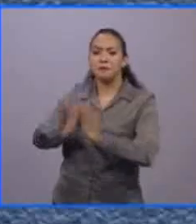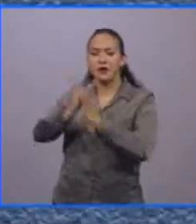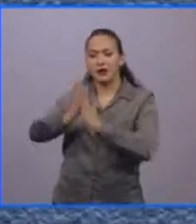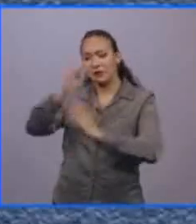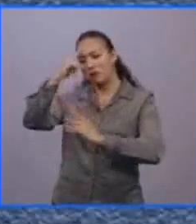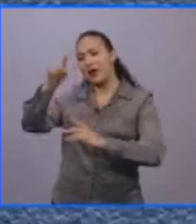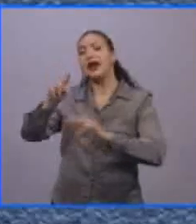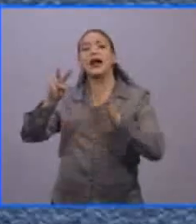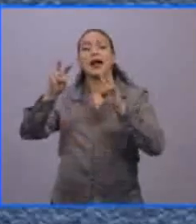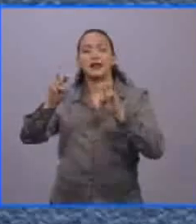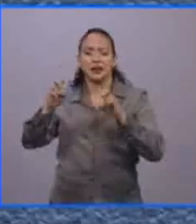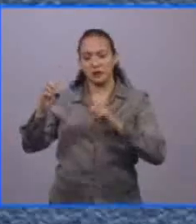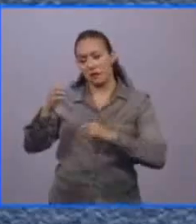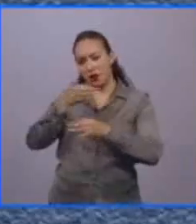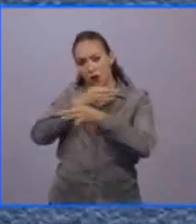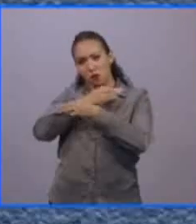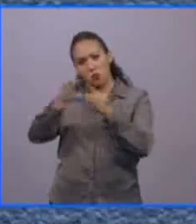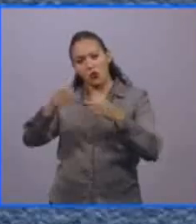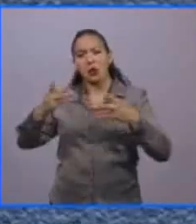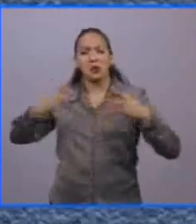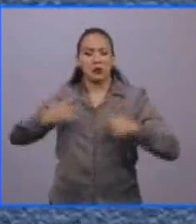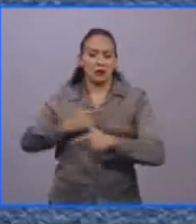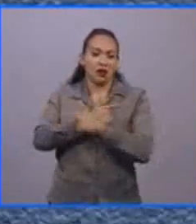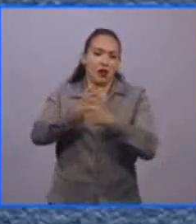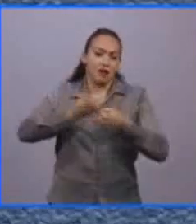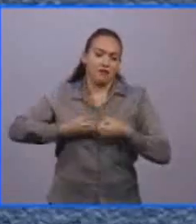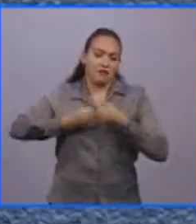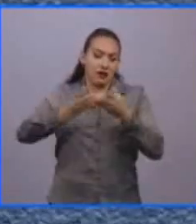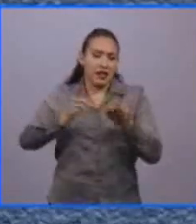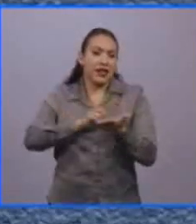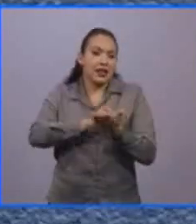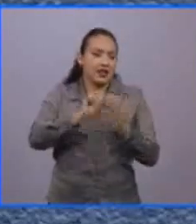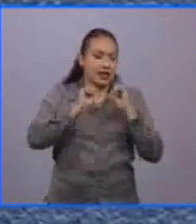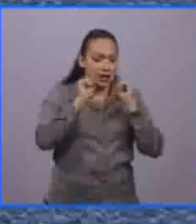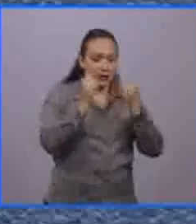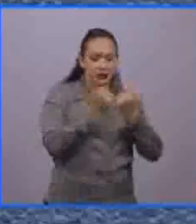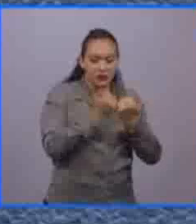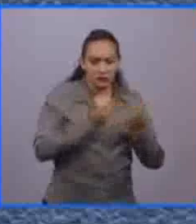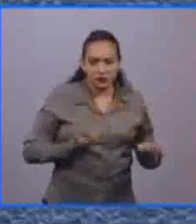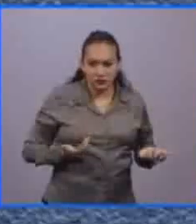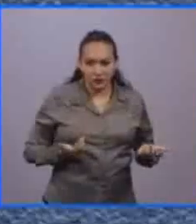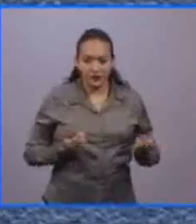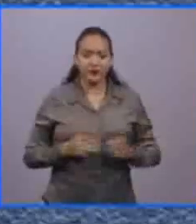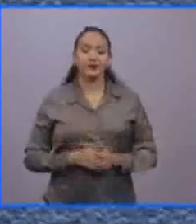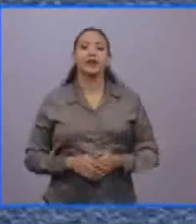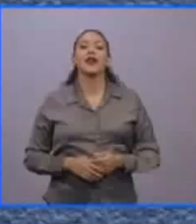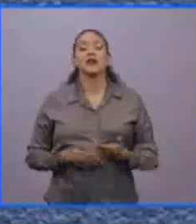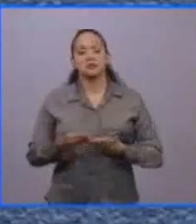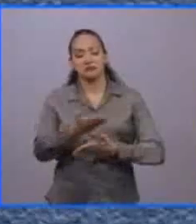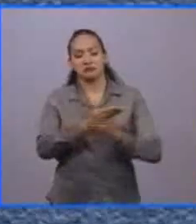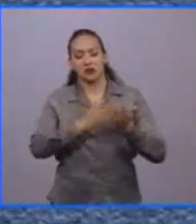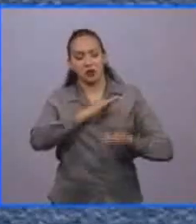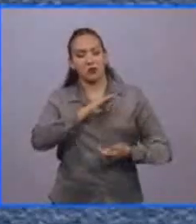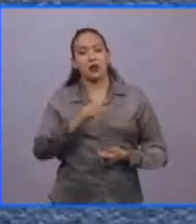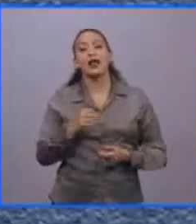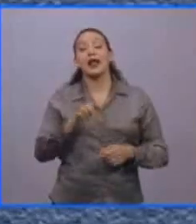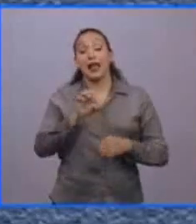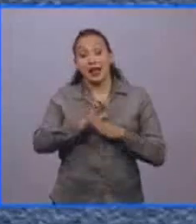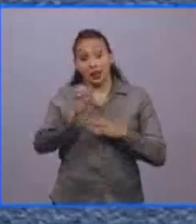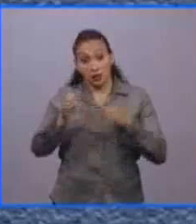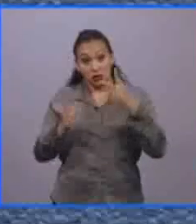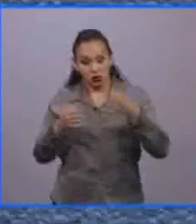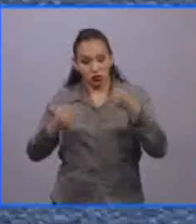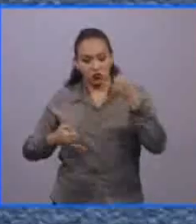ejerce en relación con el derecho a la libertad de expresión y el derecho a la reunión y asociación. Porque justamente 2 de estos